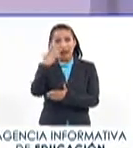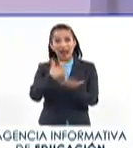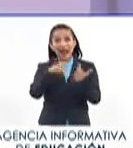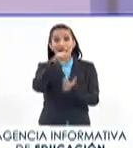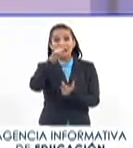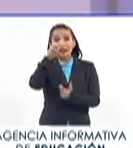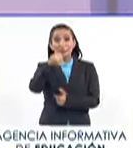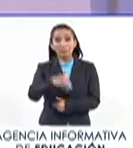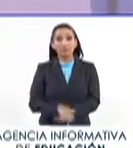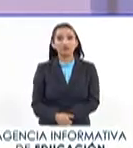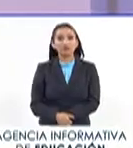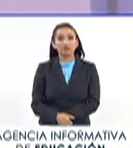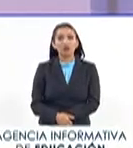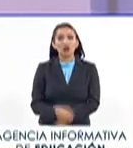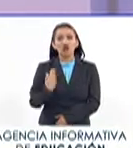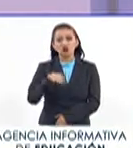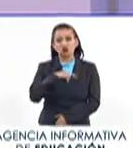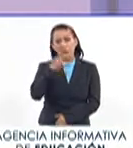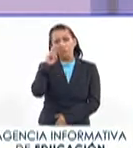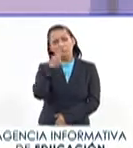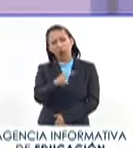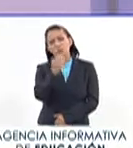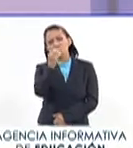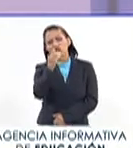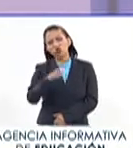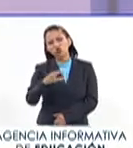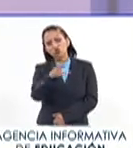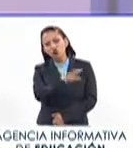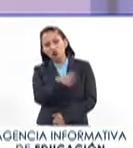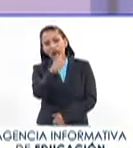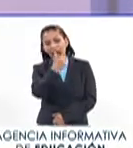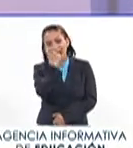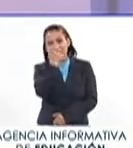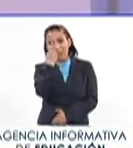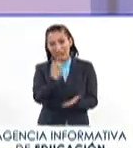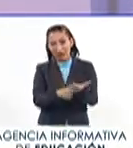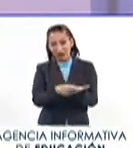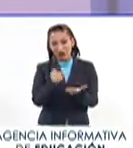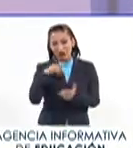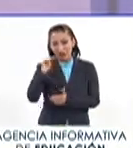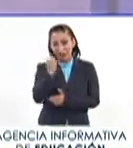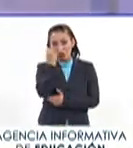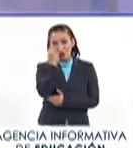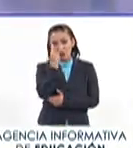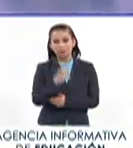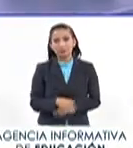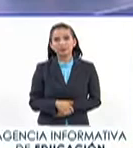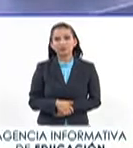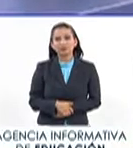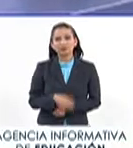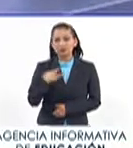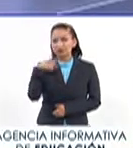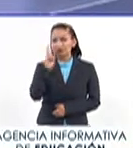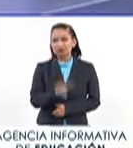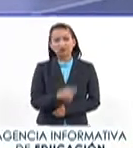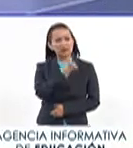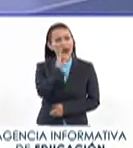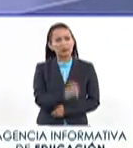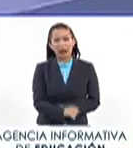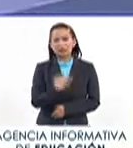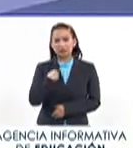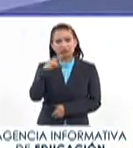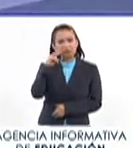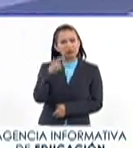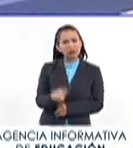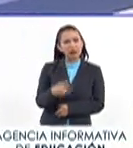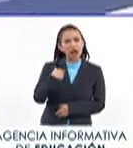de señas mexicanas. Entonces nosotros podemos ver que muchos de los alumnos que están allí en el tecnológico, de verdad nunca se había